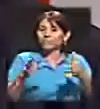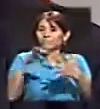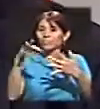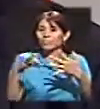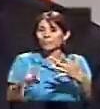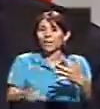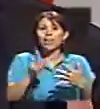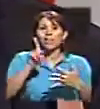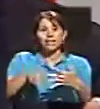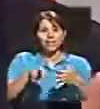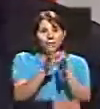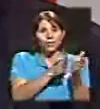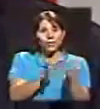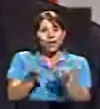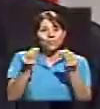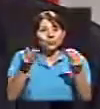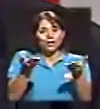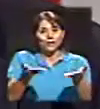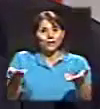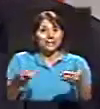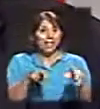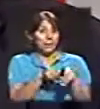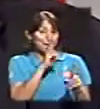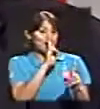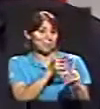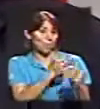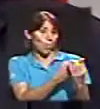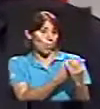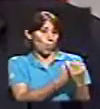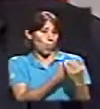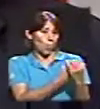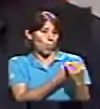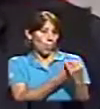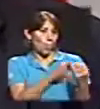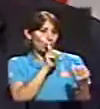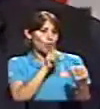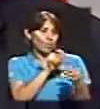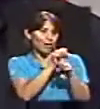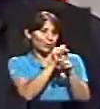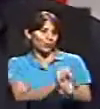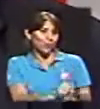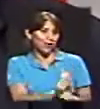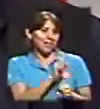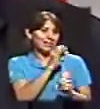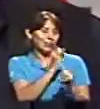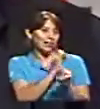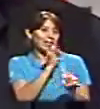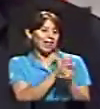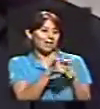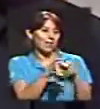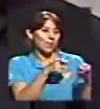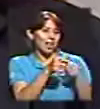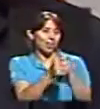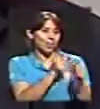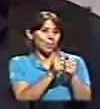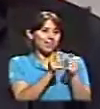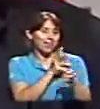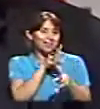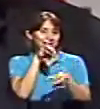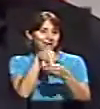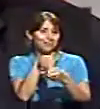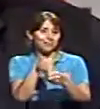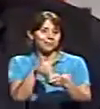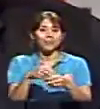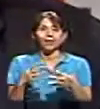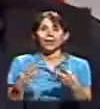el mismo monopolio tiene que acostumbrarse a ser una entidad regulada y en competencia. Pues en 5 años se ha